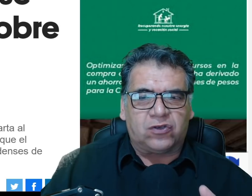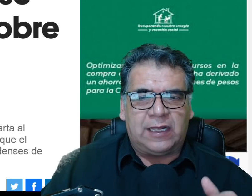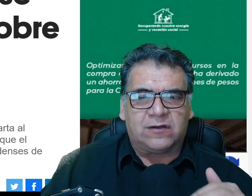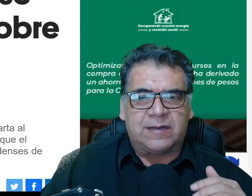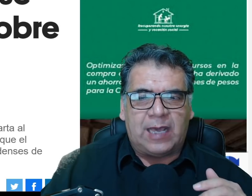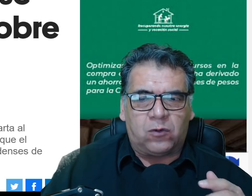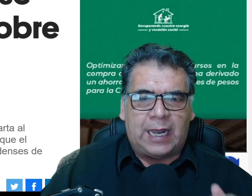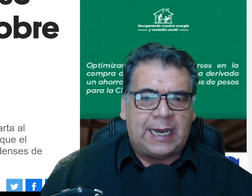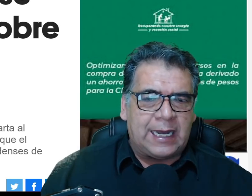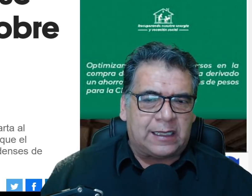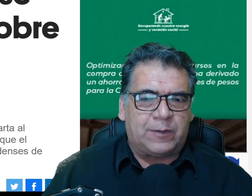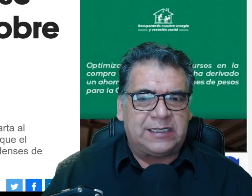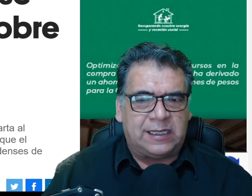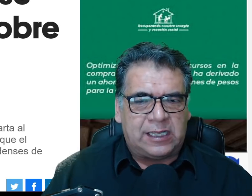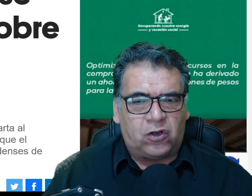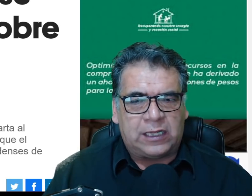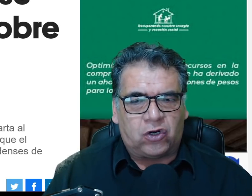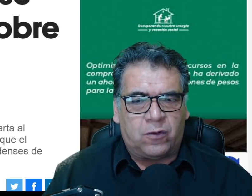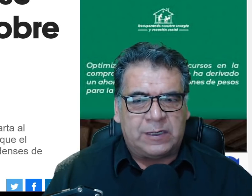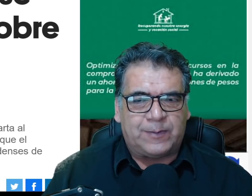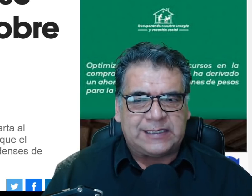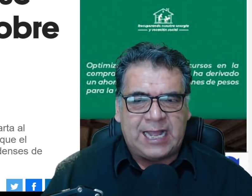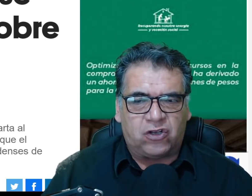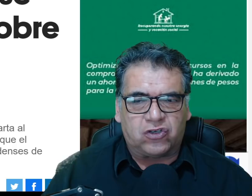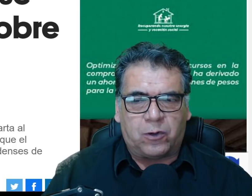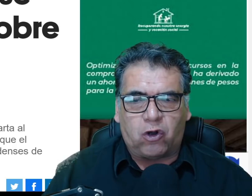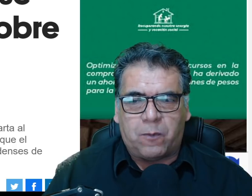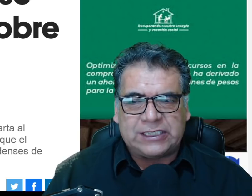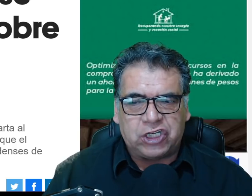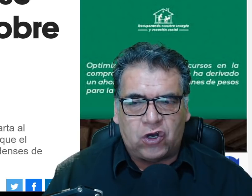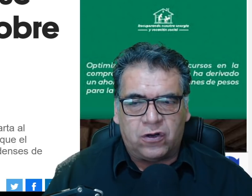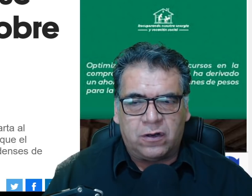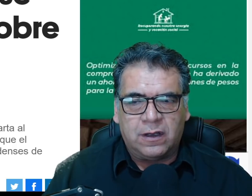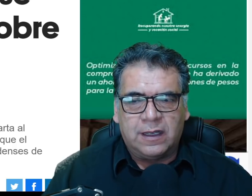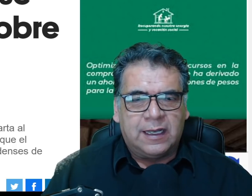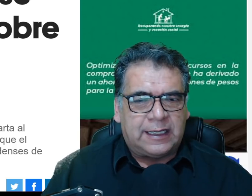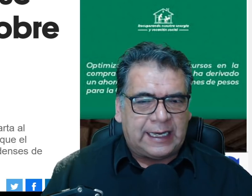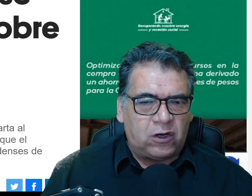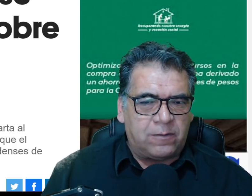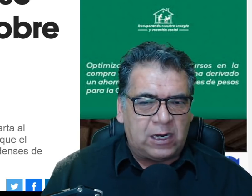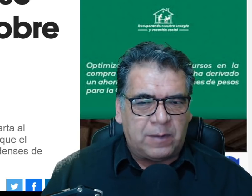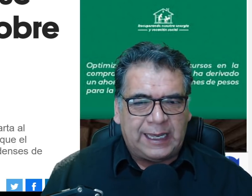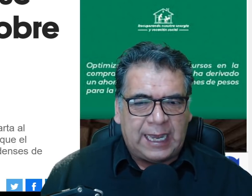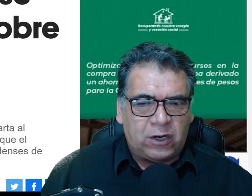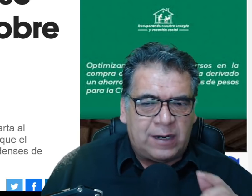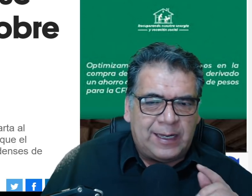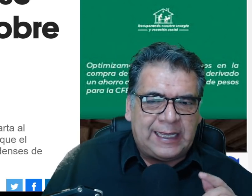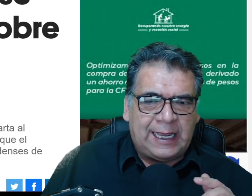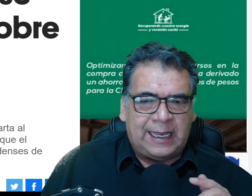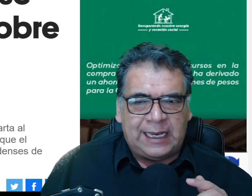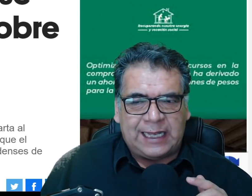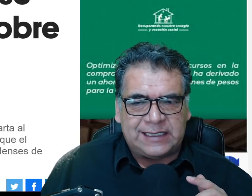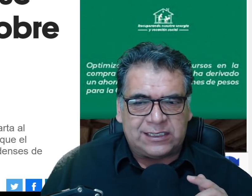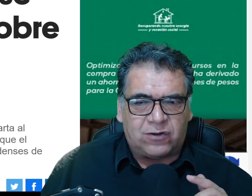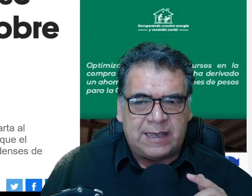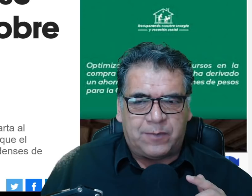Estados Unidos enviaron una carta al presidente Donald Trump expresando su preocupación de que el gobierno mexicano limite